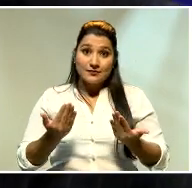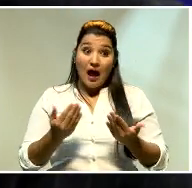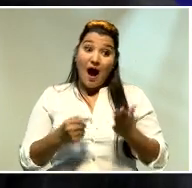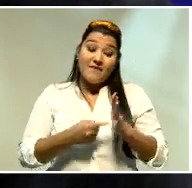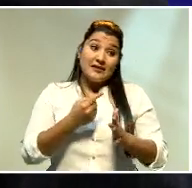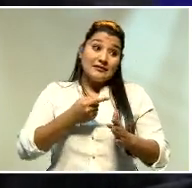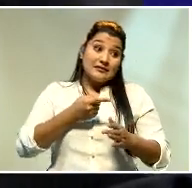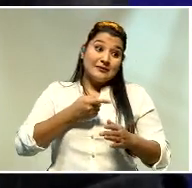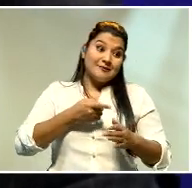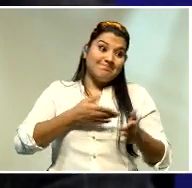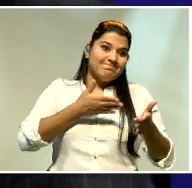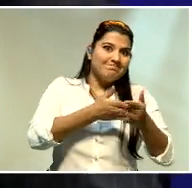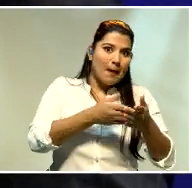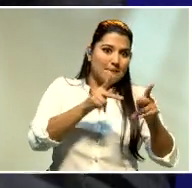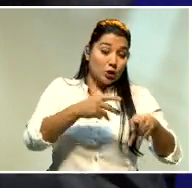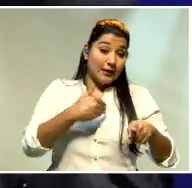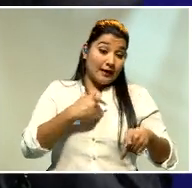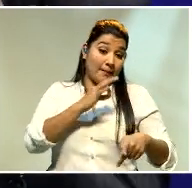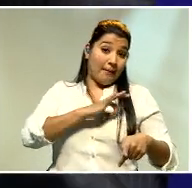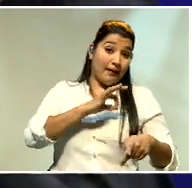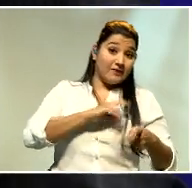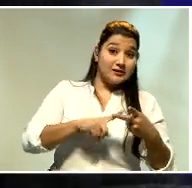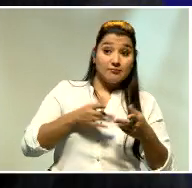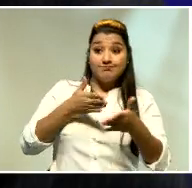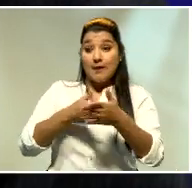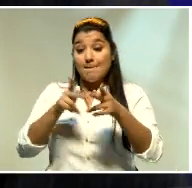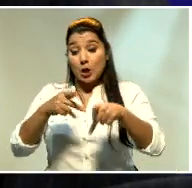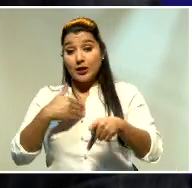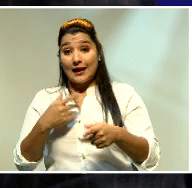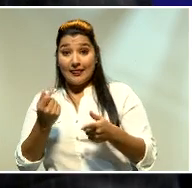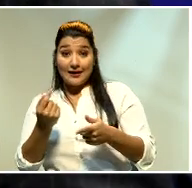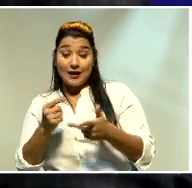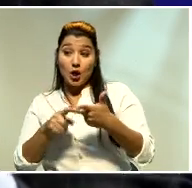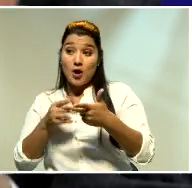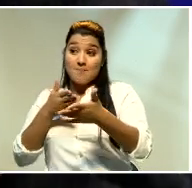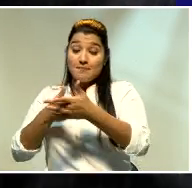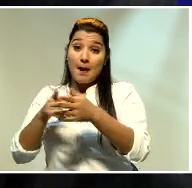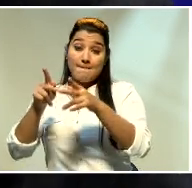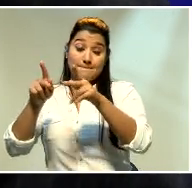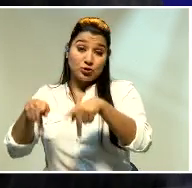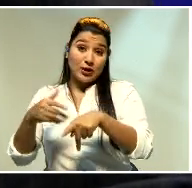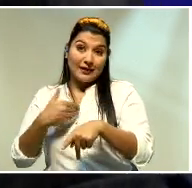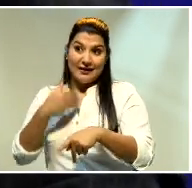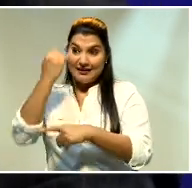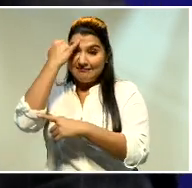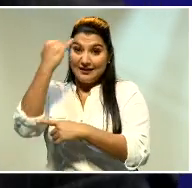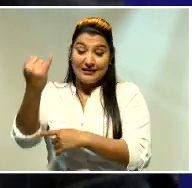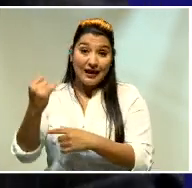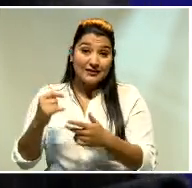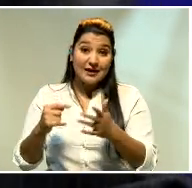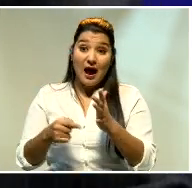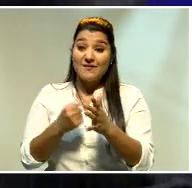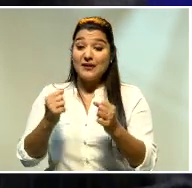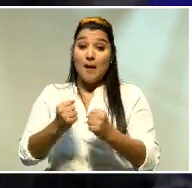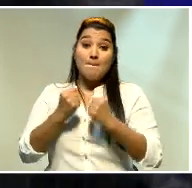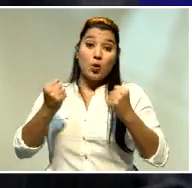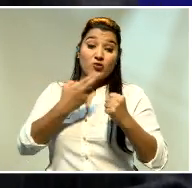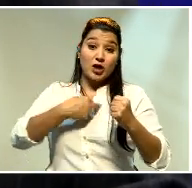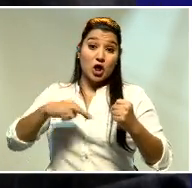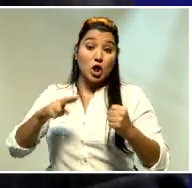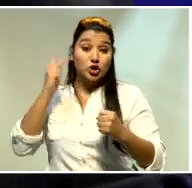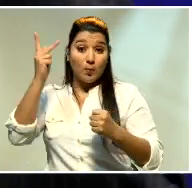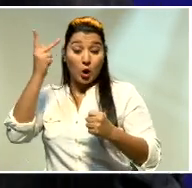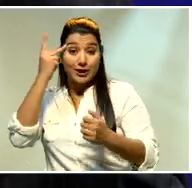privilegios, incomoda a quien tiene dinero, incomoda a quien tiene ideología, plata, poder a veces religioso, poder a veces político, poder a veces